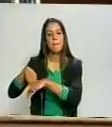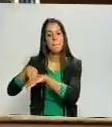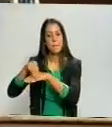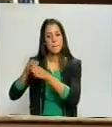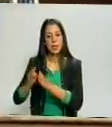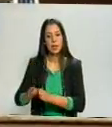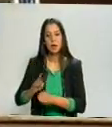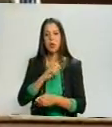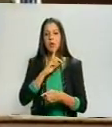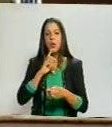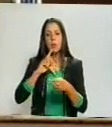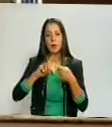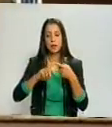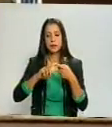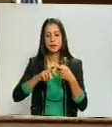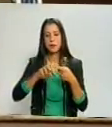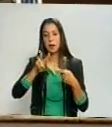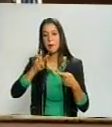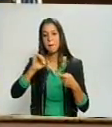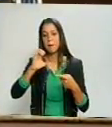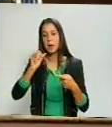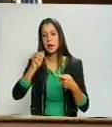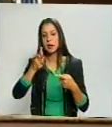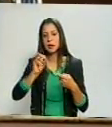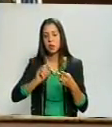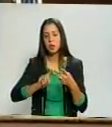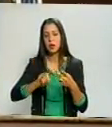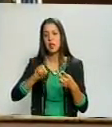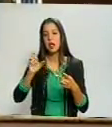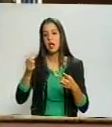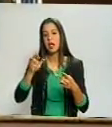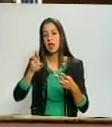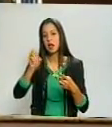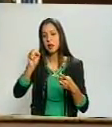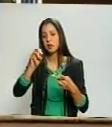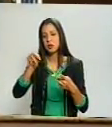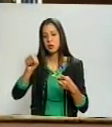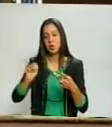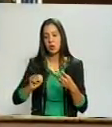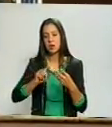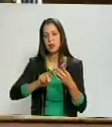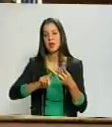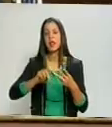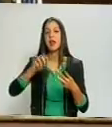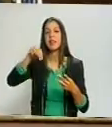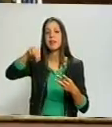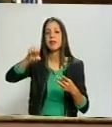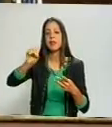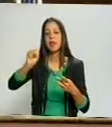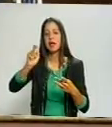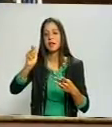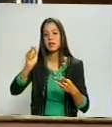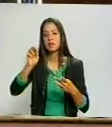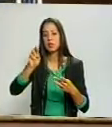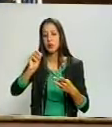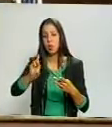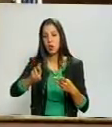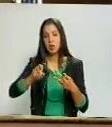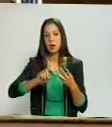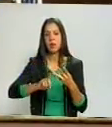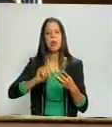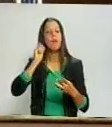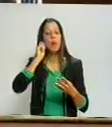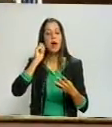por los constituyentes Víctor Flores, Gerson Hernández, Néstor Francia y Elisa Gómez.